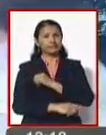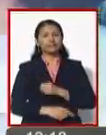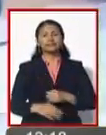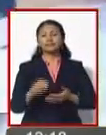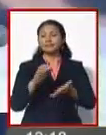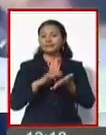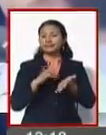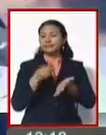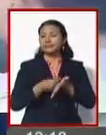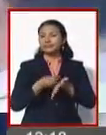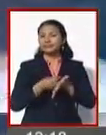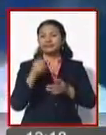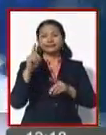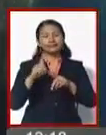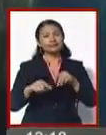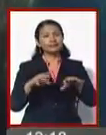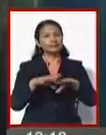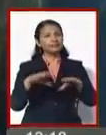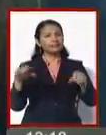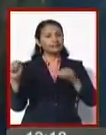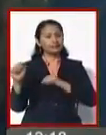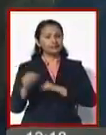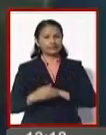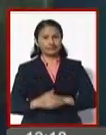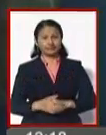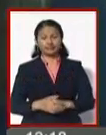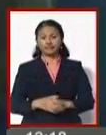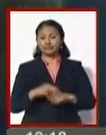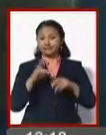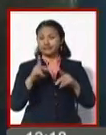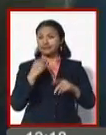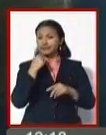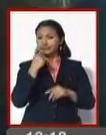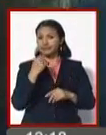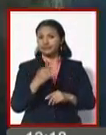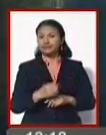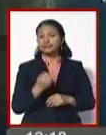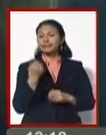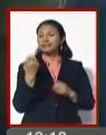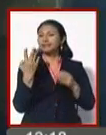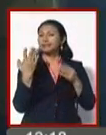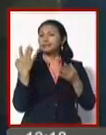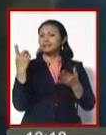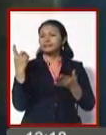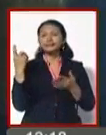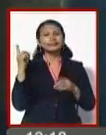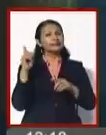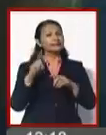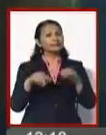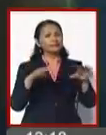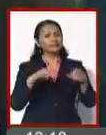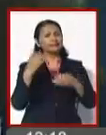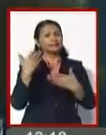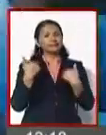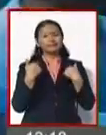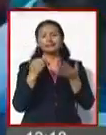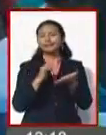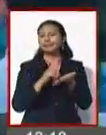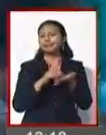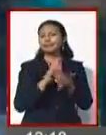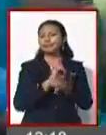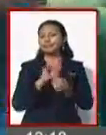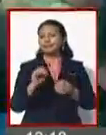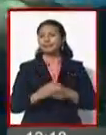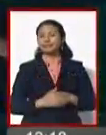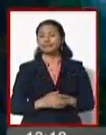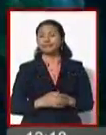y que por falta de dinero no pueden salir. Los señores detenidos me han manifestado que muchas veces no salen por factor dinero. Entonces,